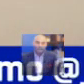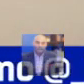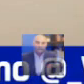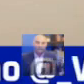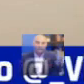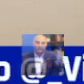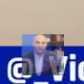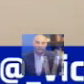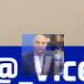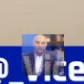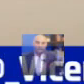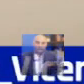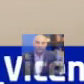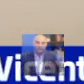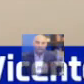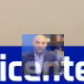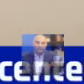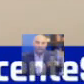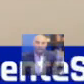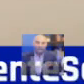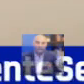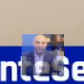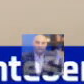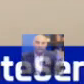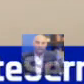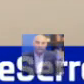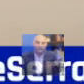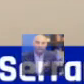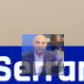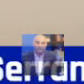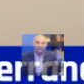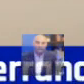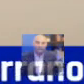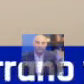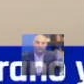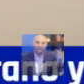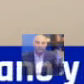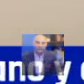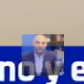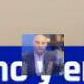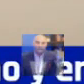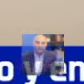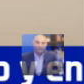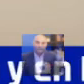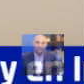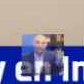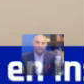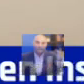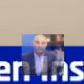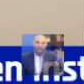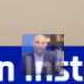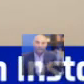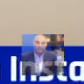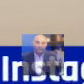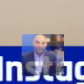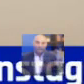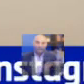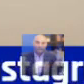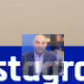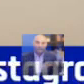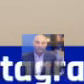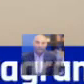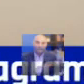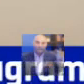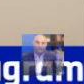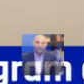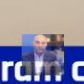maestro. ¿Por qué no me permites ir a las imágenes en vivo y en directo desde Jojutla, Morelos, en donde se encuentra el presidente